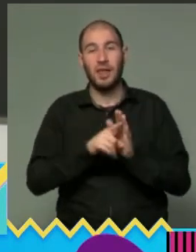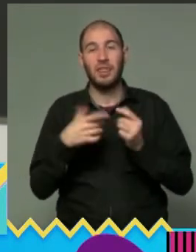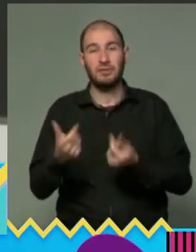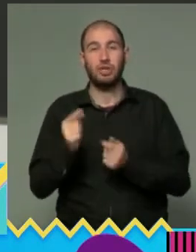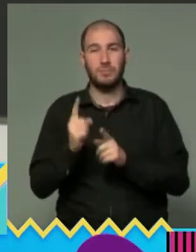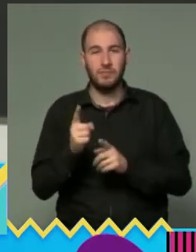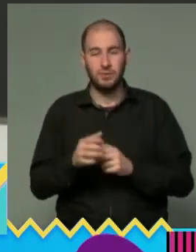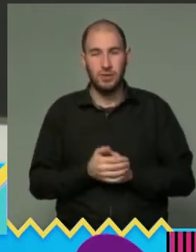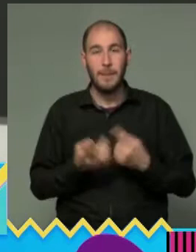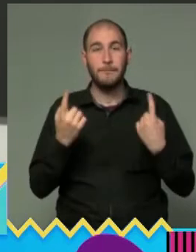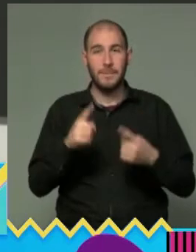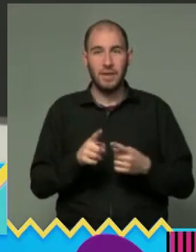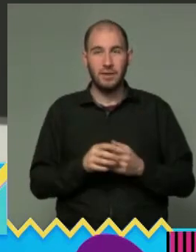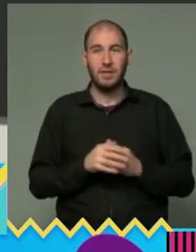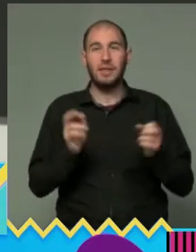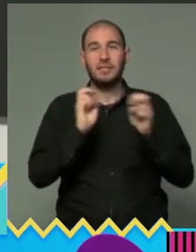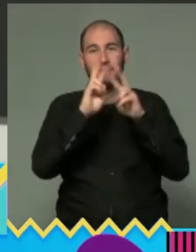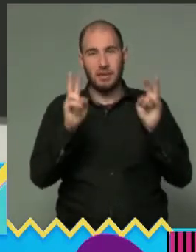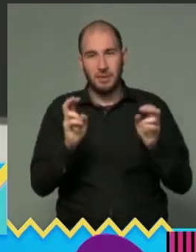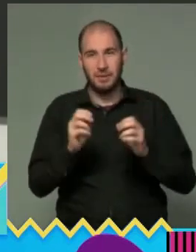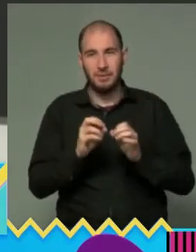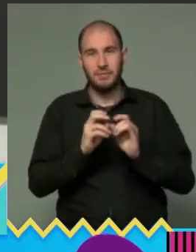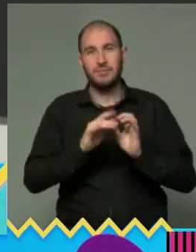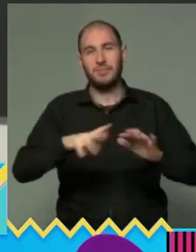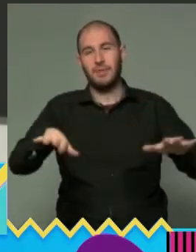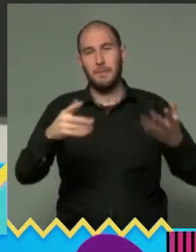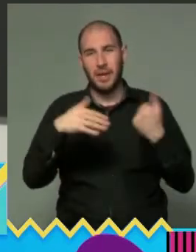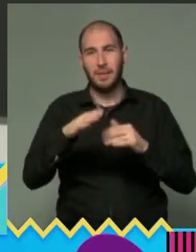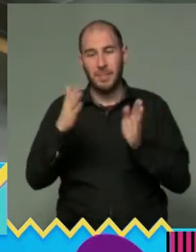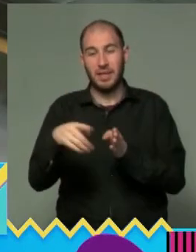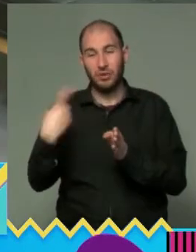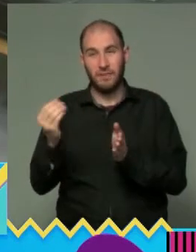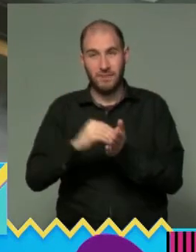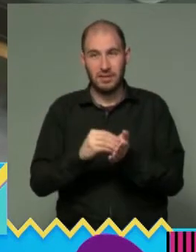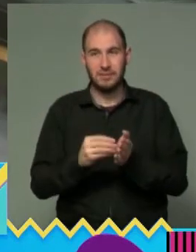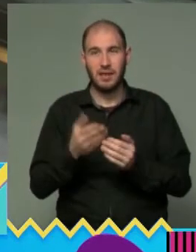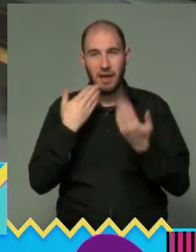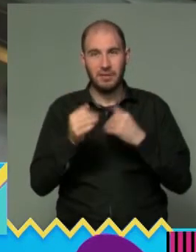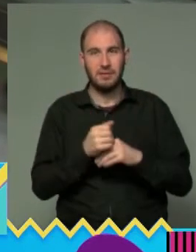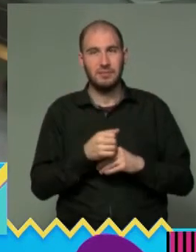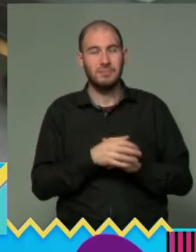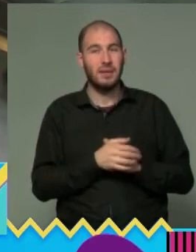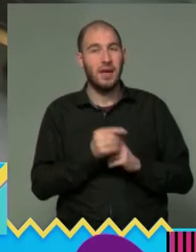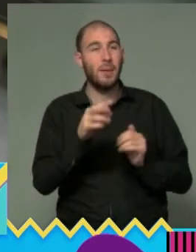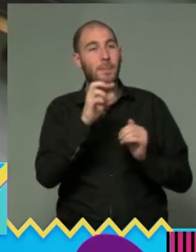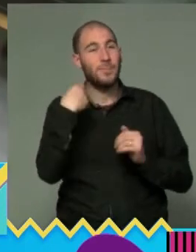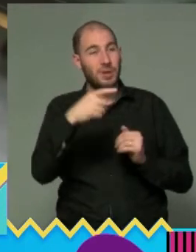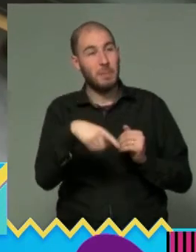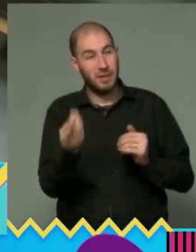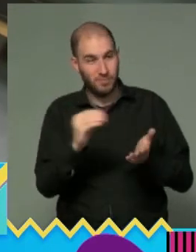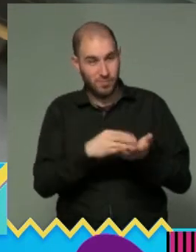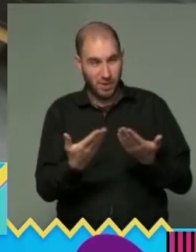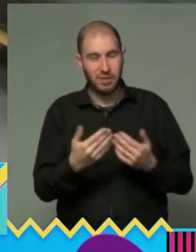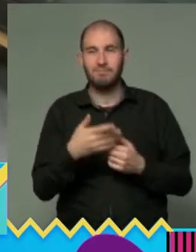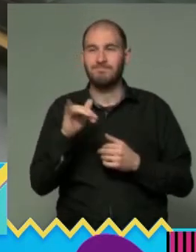del docente, pero obviamente que el tema dio para mucho y nos queda un bloque más para seguir hablando. Vamos a hacer hasta un programa más tranquilamente,